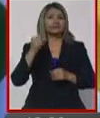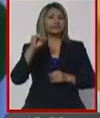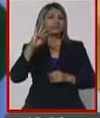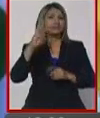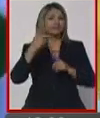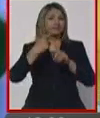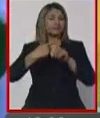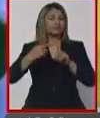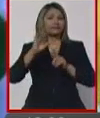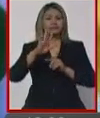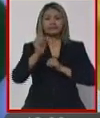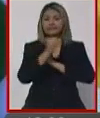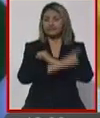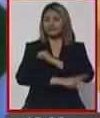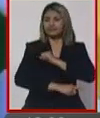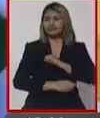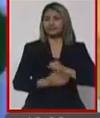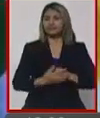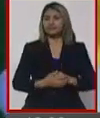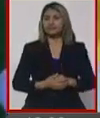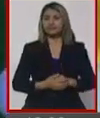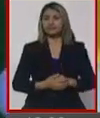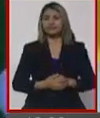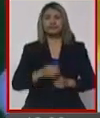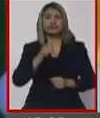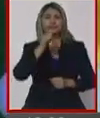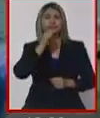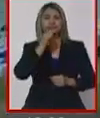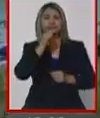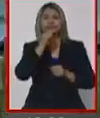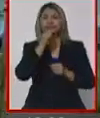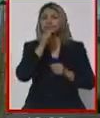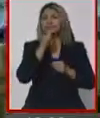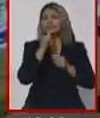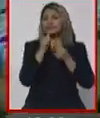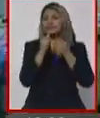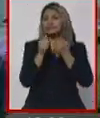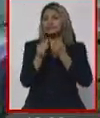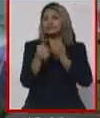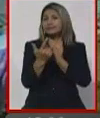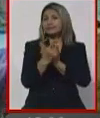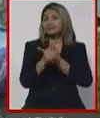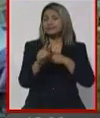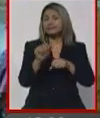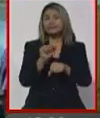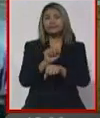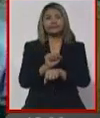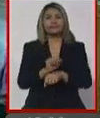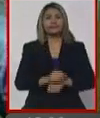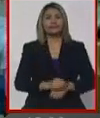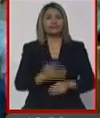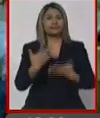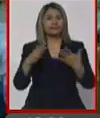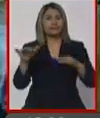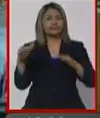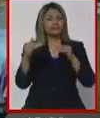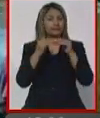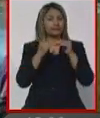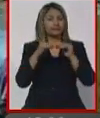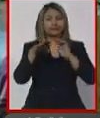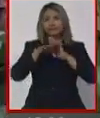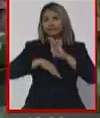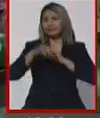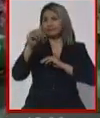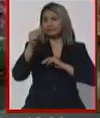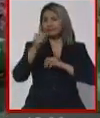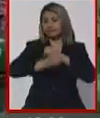cuarta parte de su condena privativa de libertad. También los mayores de 65 años con una pena igual o menor a